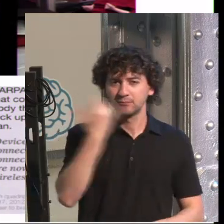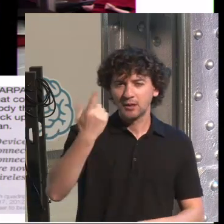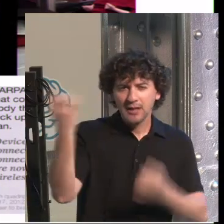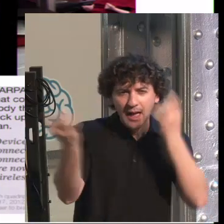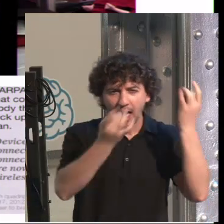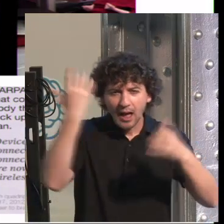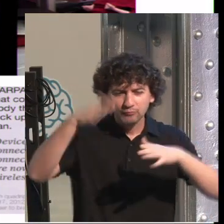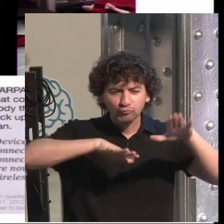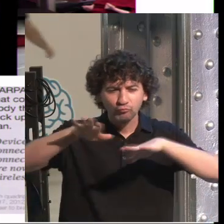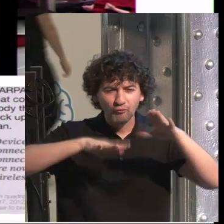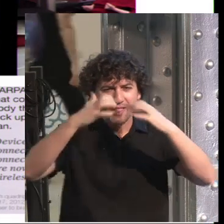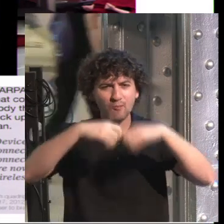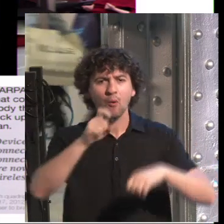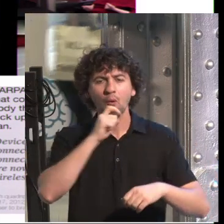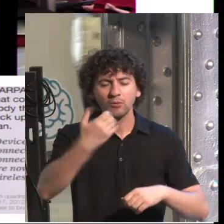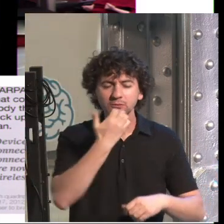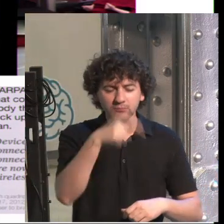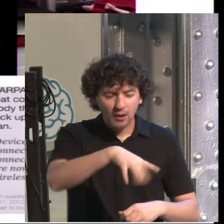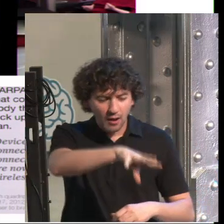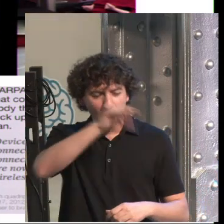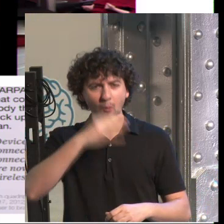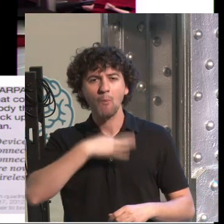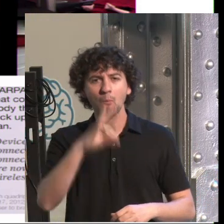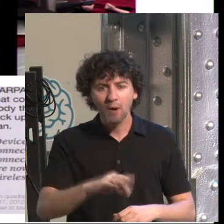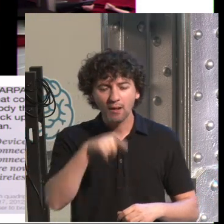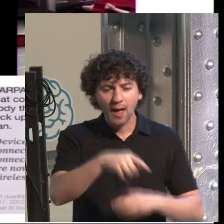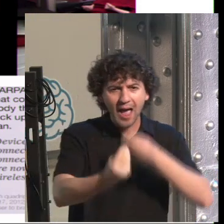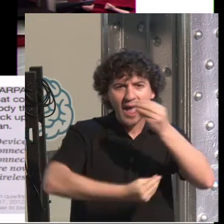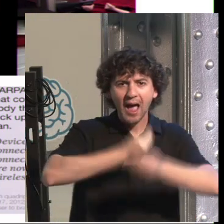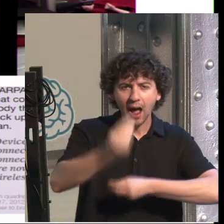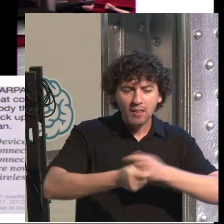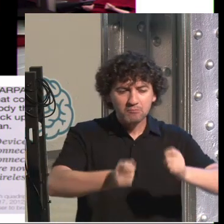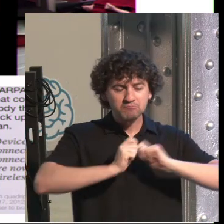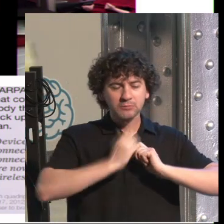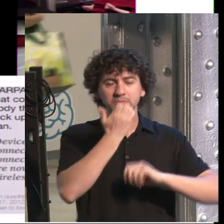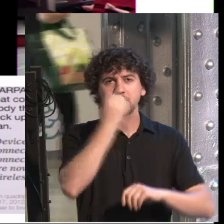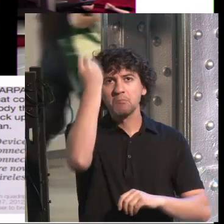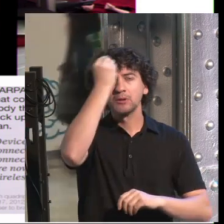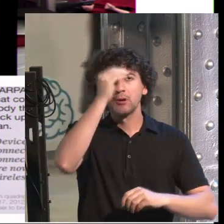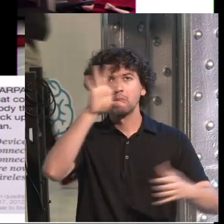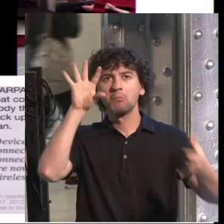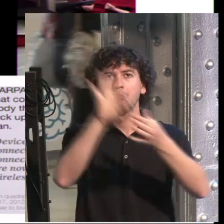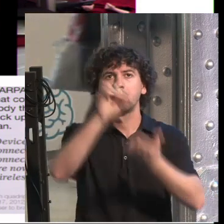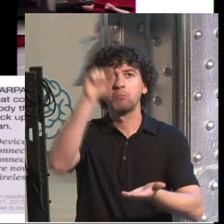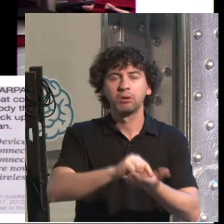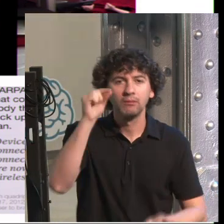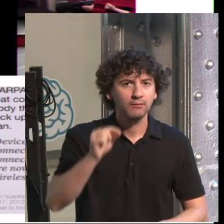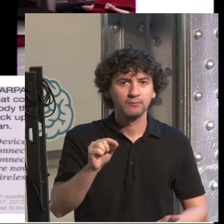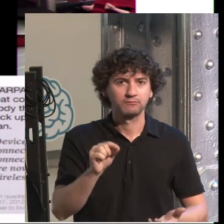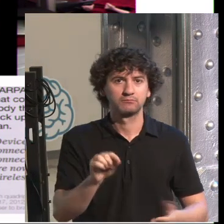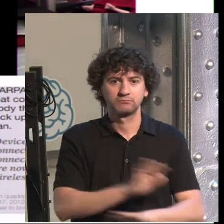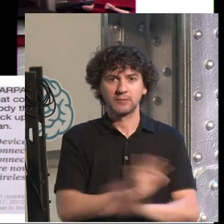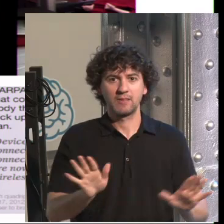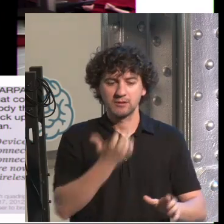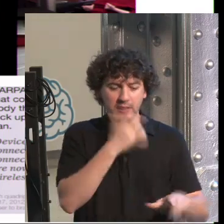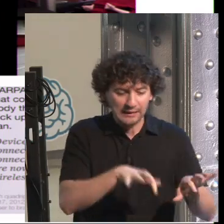podemos interpretarla, nos permitiría hacer cosas simplemente pensando en ellas, sin tener que teclear, ni sin tener que hablar, ni sin